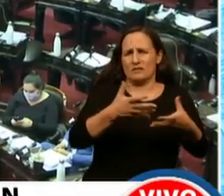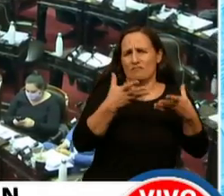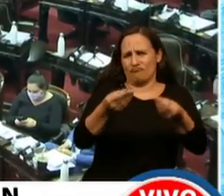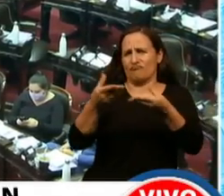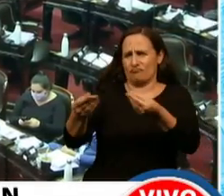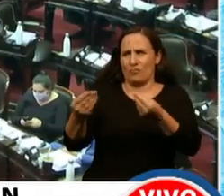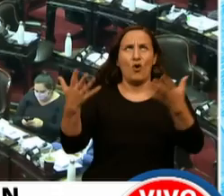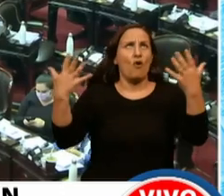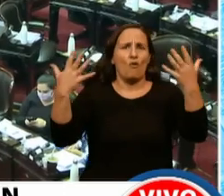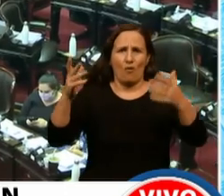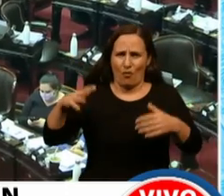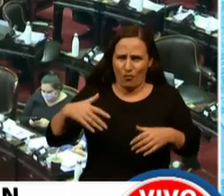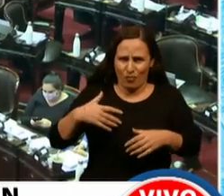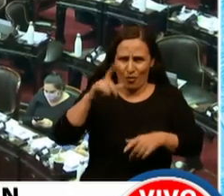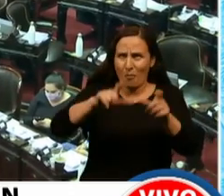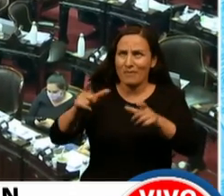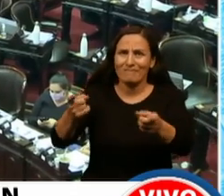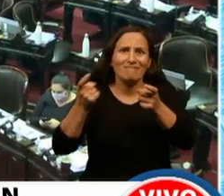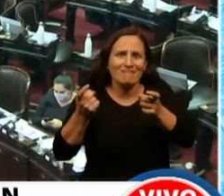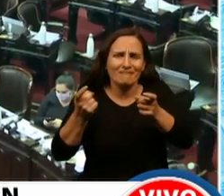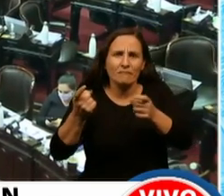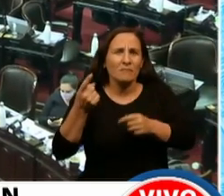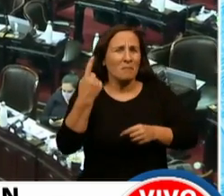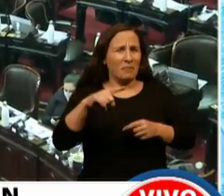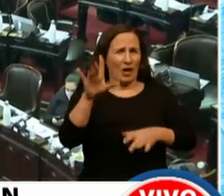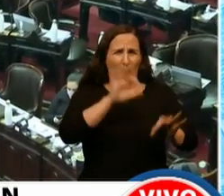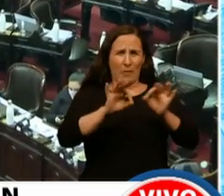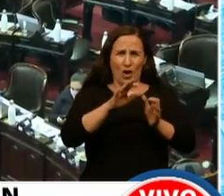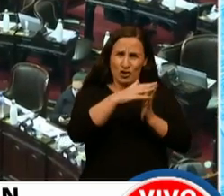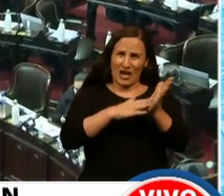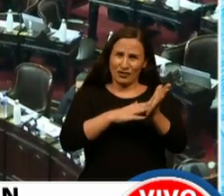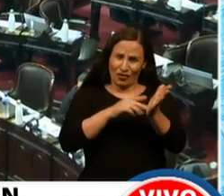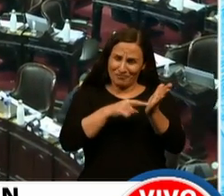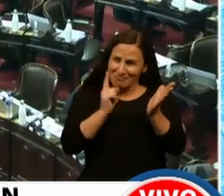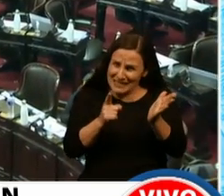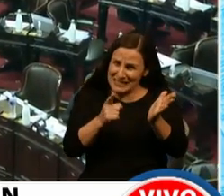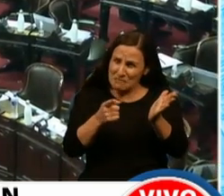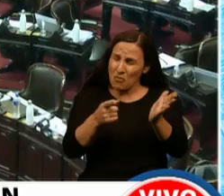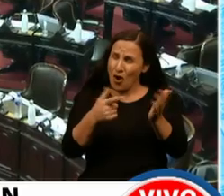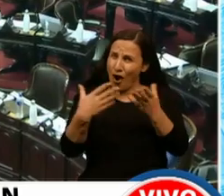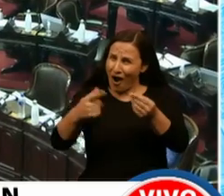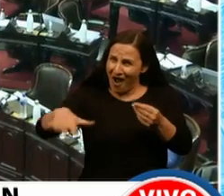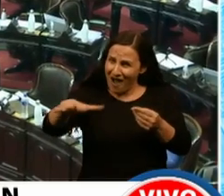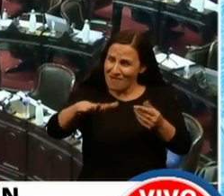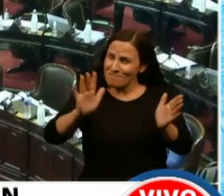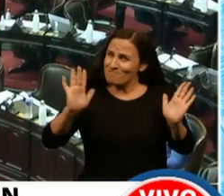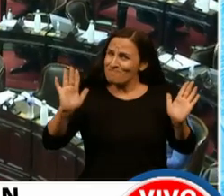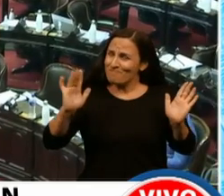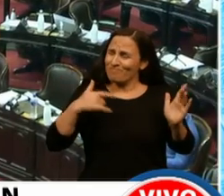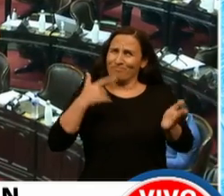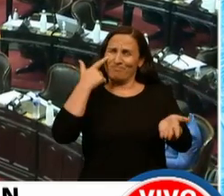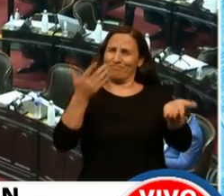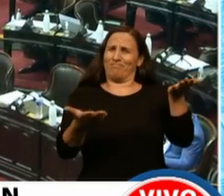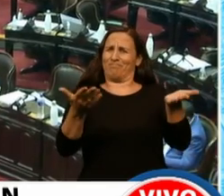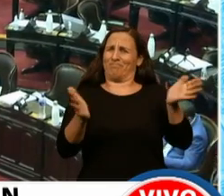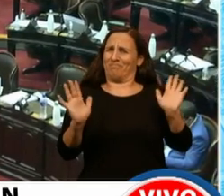sin embargo no es lo que ocurre con el presente proyecto aristóteles decía que es tan injusto tratar